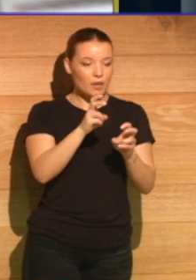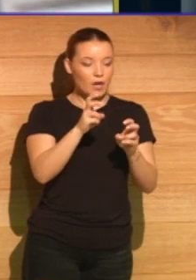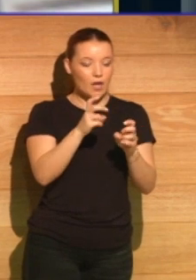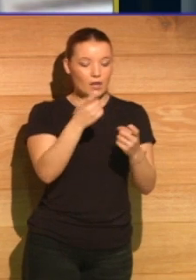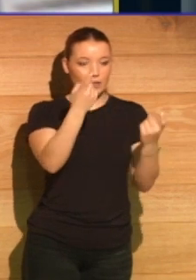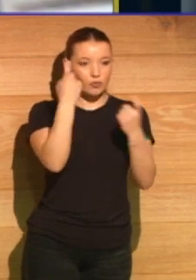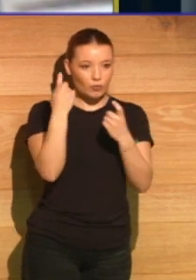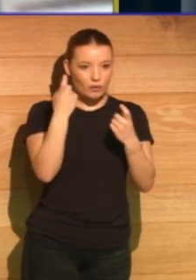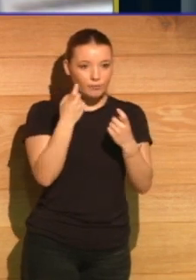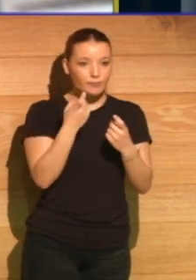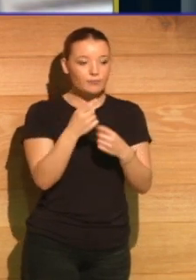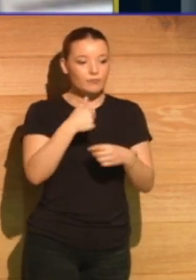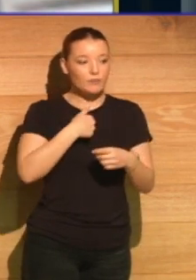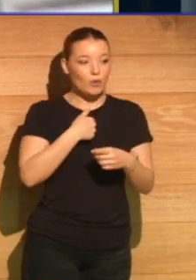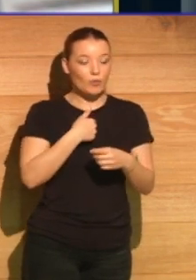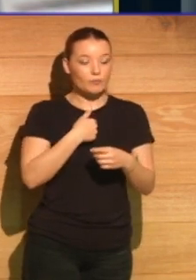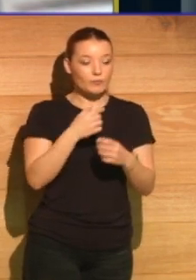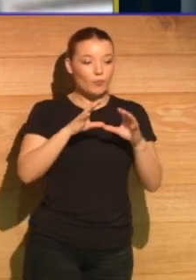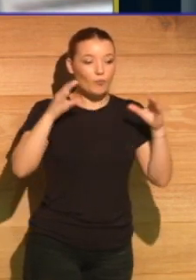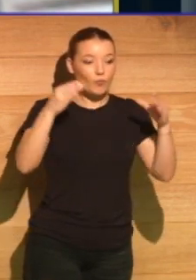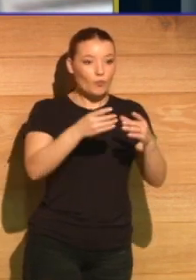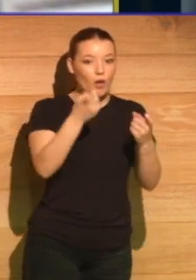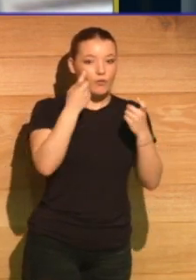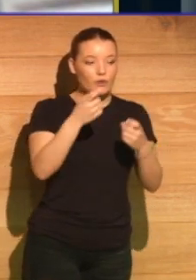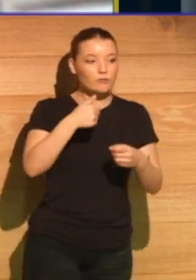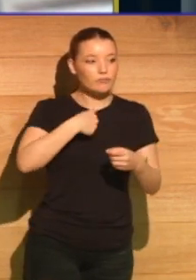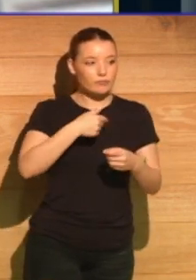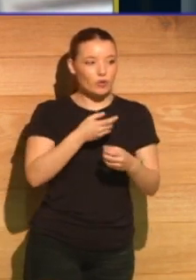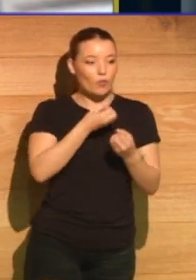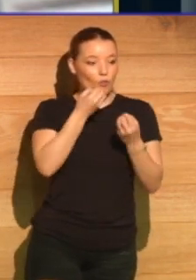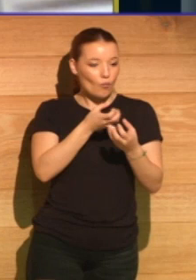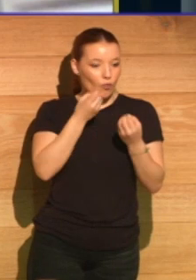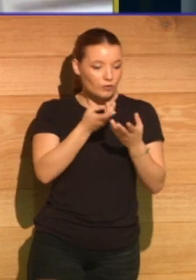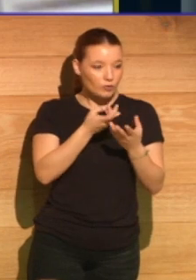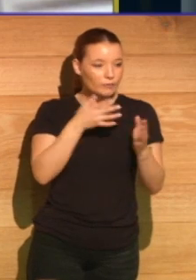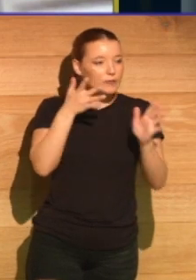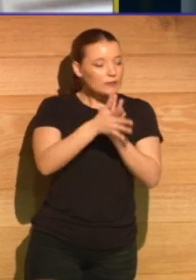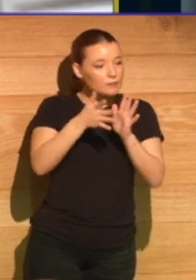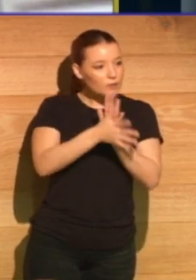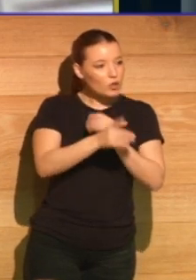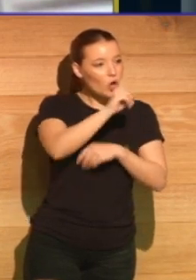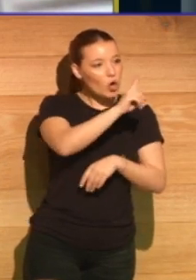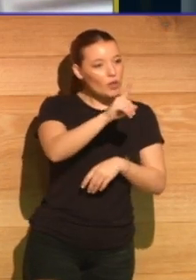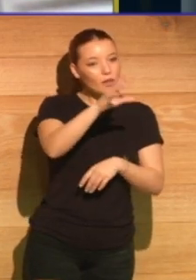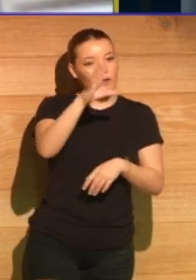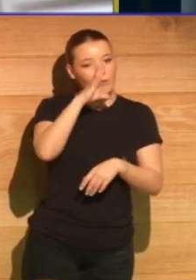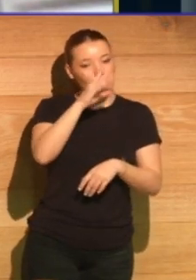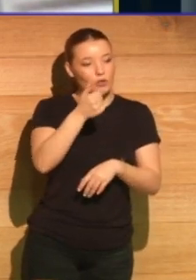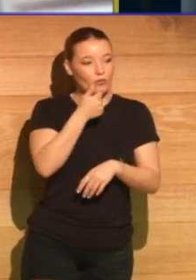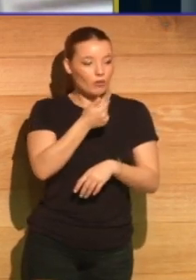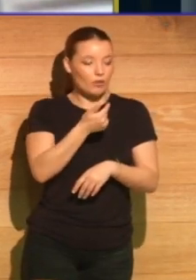con un grupo de alumnas y les explicaba, no pretendemos que el 11 de febrero os diga tenéis que